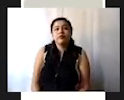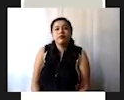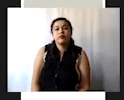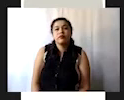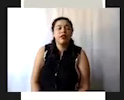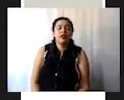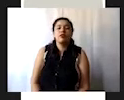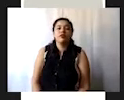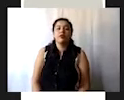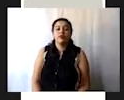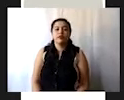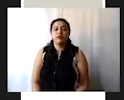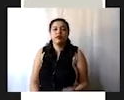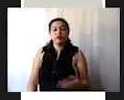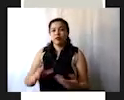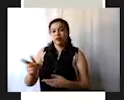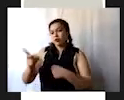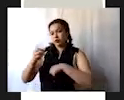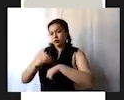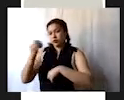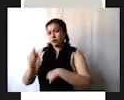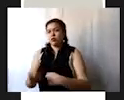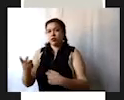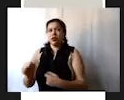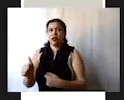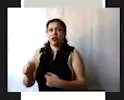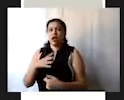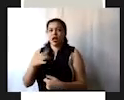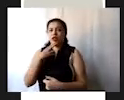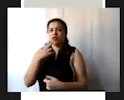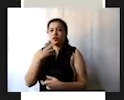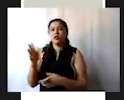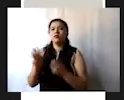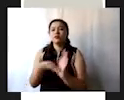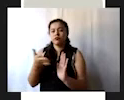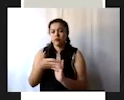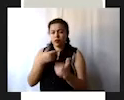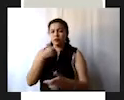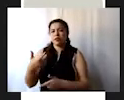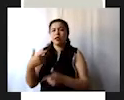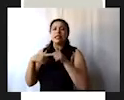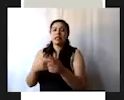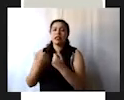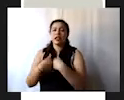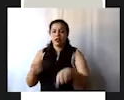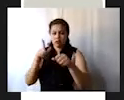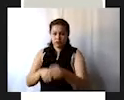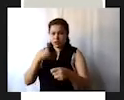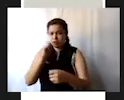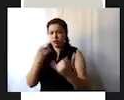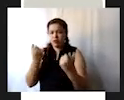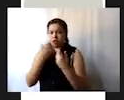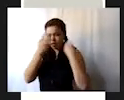puesto por ahí alguna vez, sea capaz de ser implementada, monitoreada, financiada, seguida, socializada y